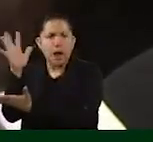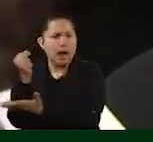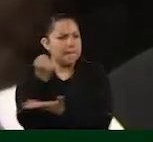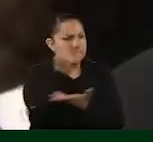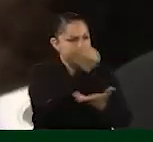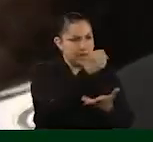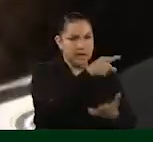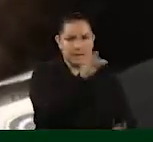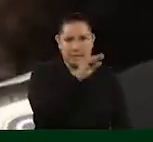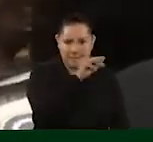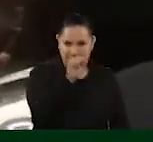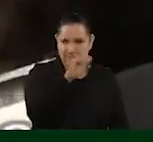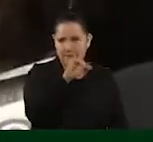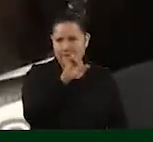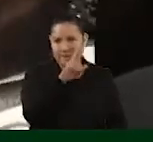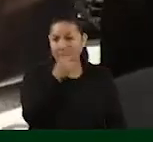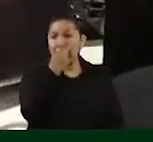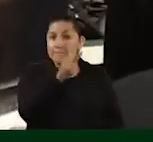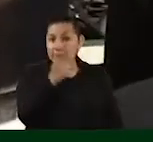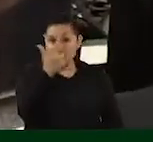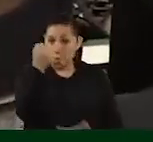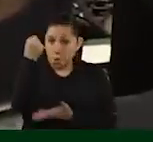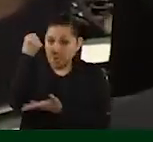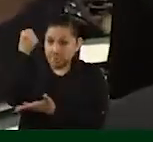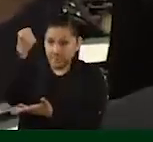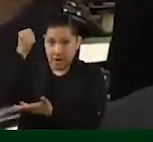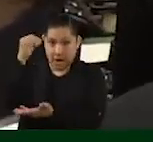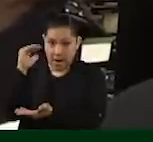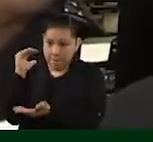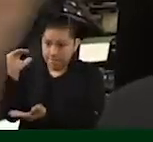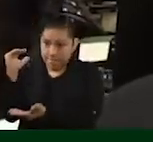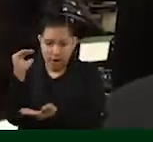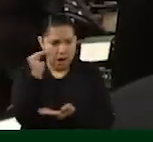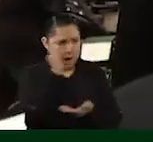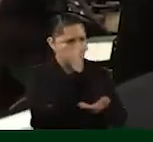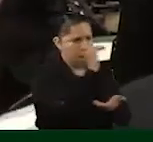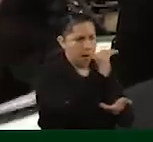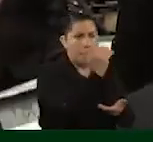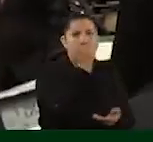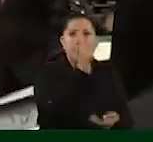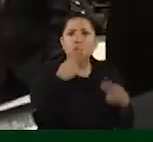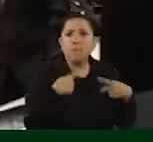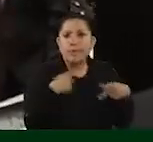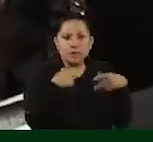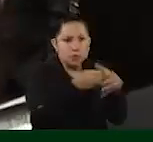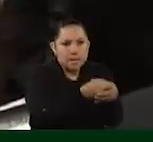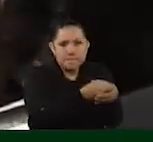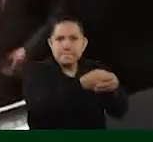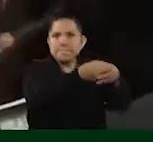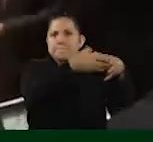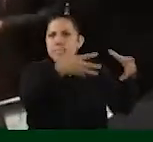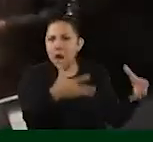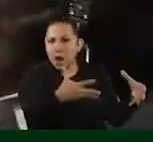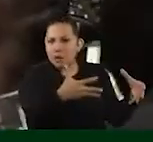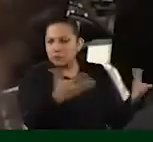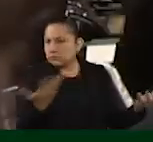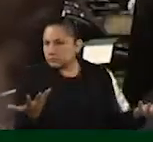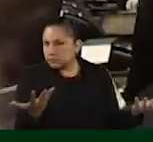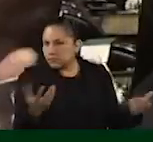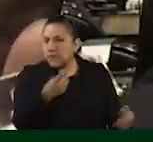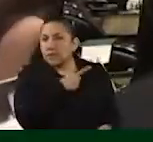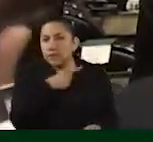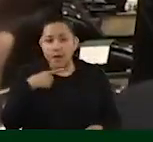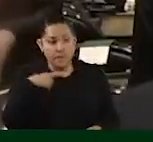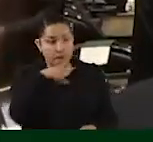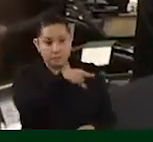dinero real, porque aumentó la población a atender del IMSS Bienestar. Va a haber menos medicamentos. Le incrementan el 4% cuando hasta